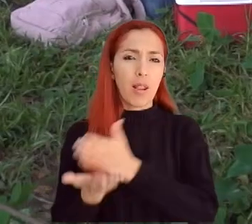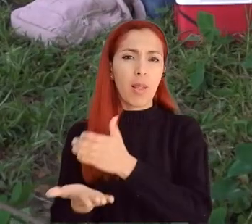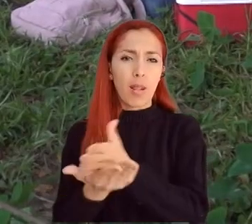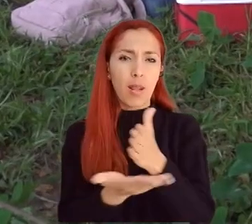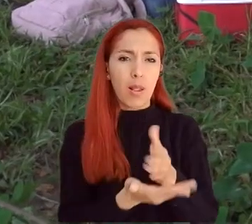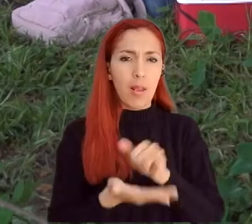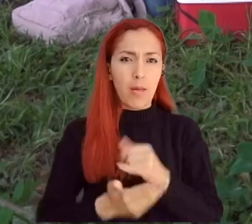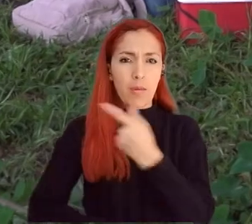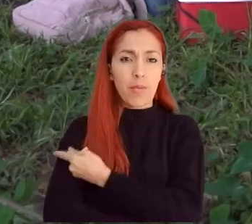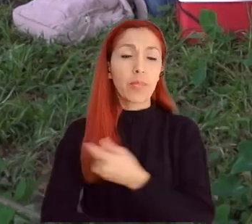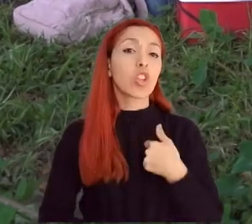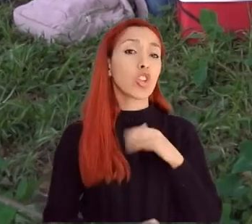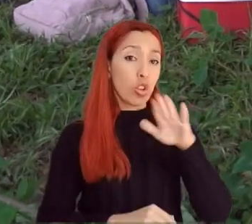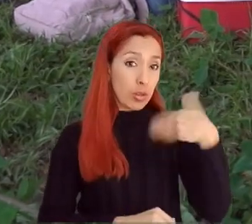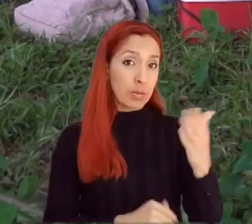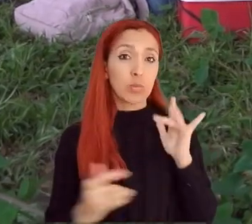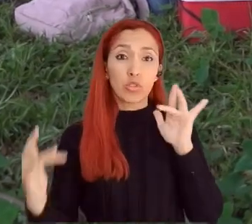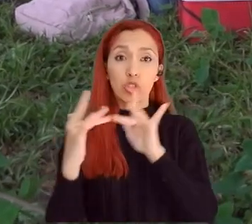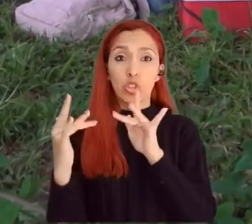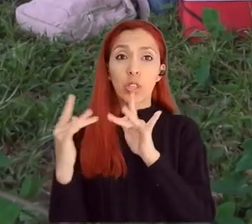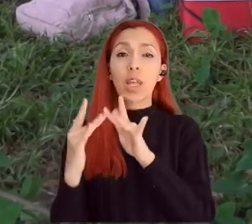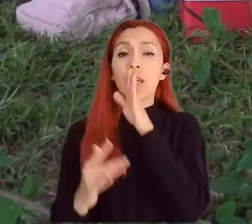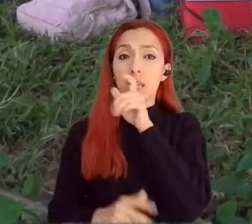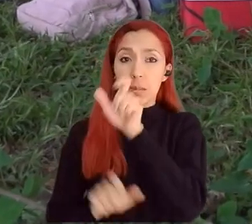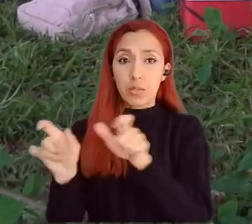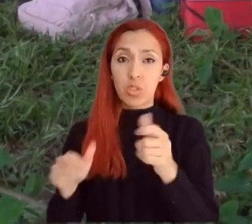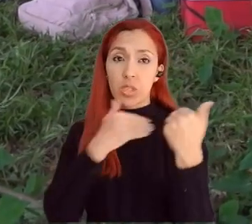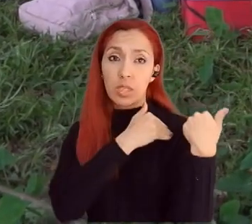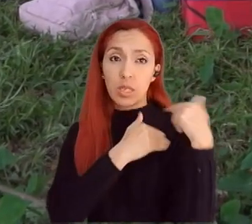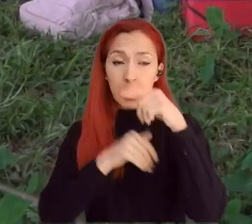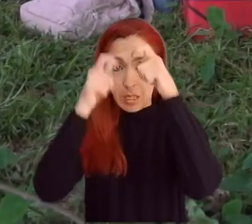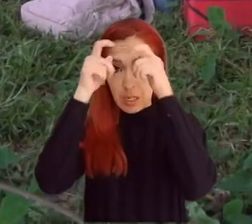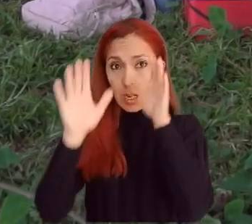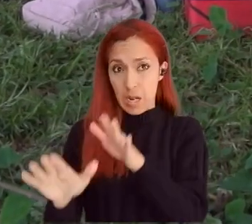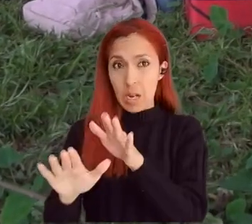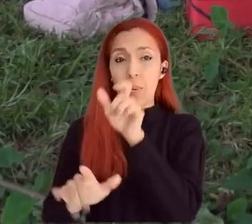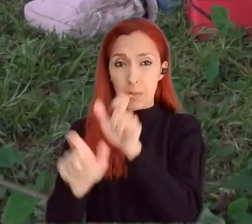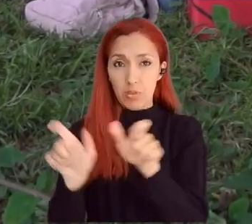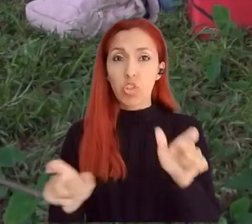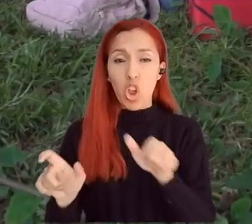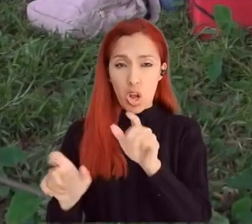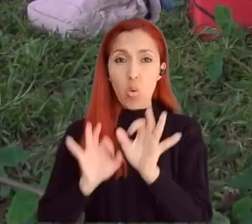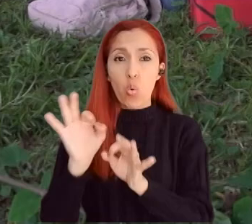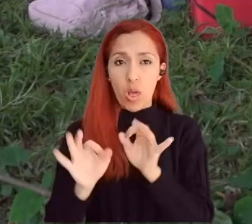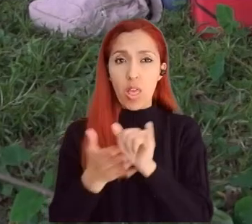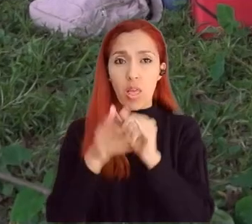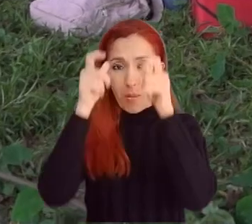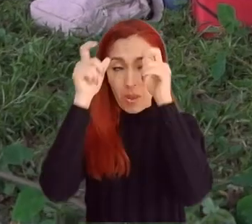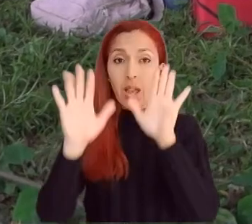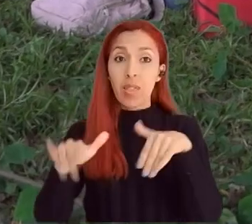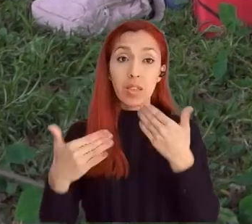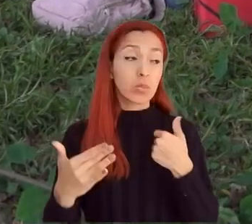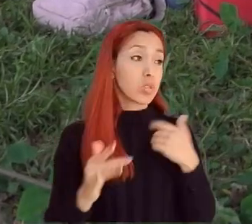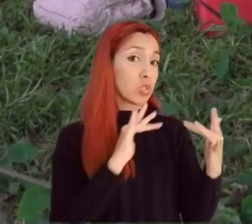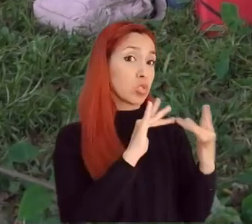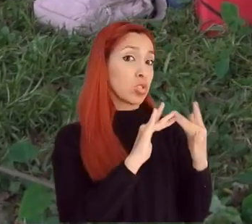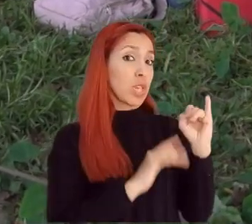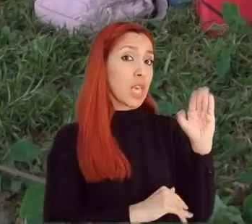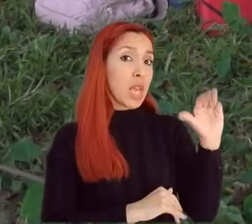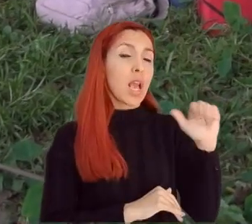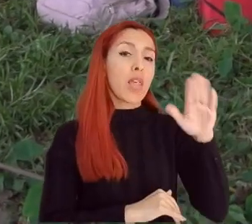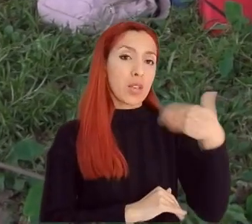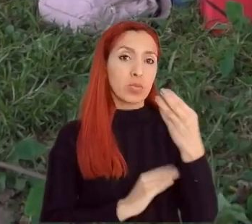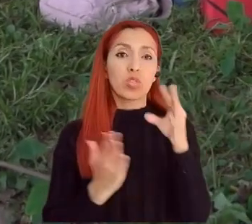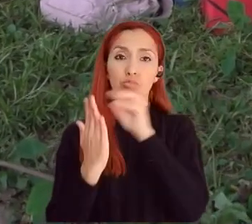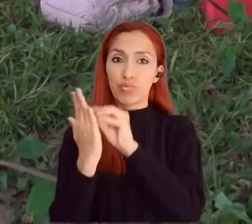De ahí yo me contacto con los ganaderos, en este caso, los ganaderos, y me contacto con el ICA y coordinamos la